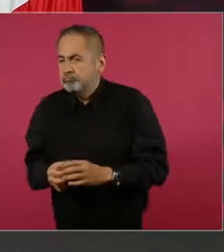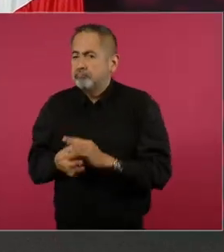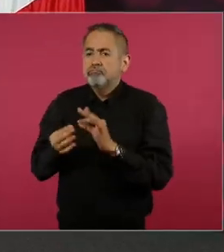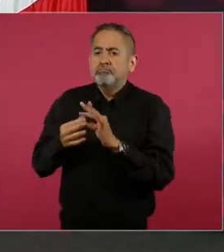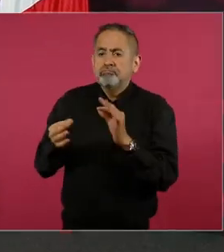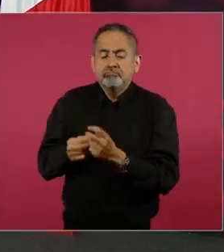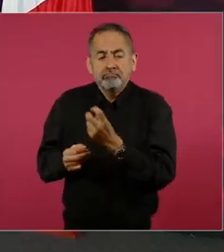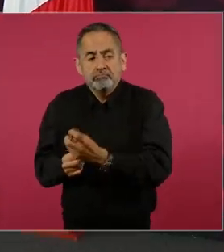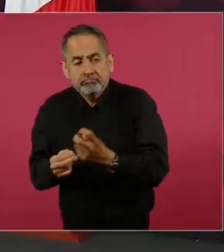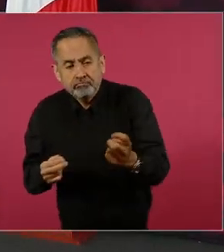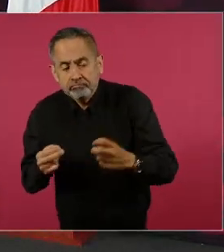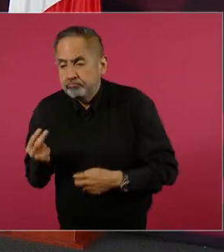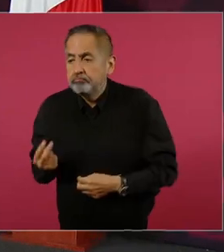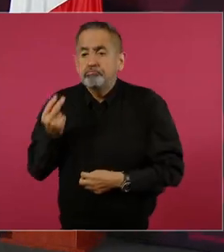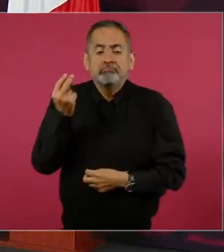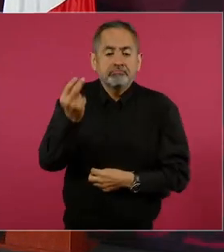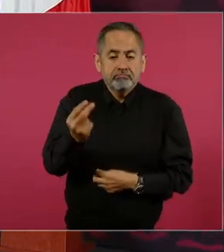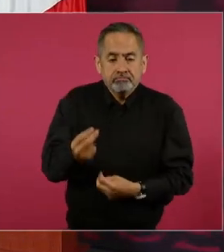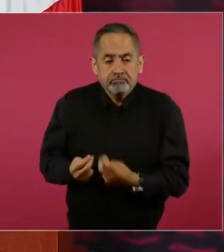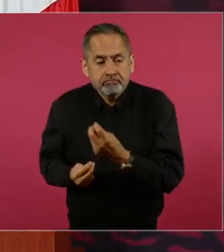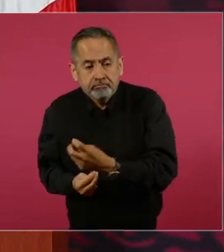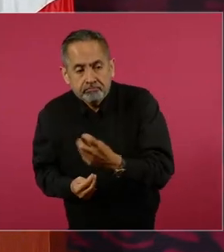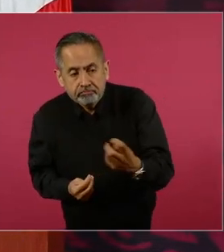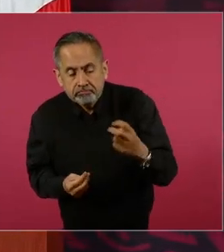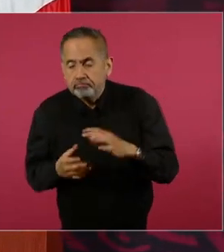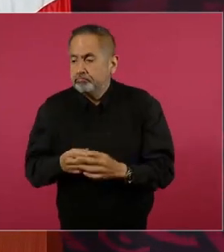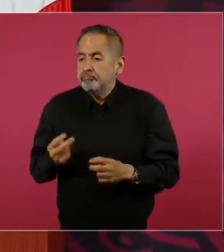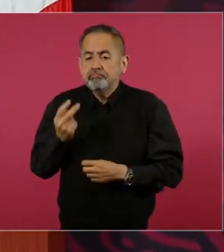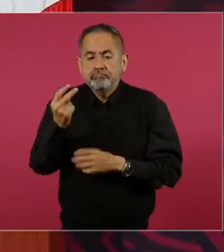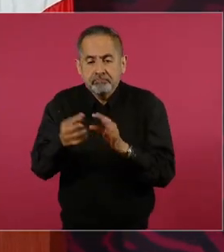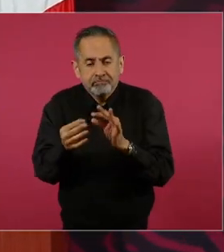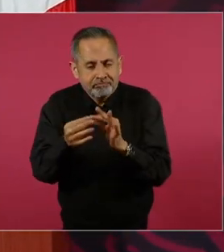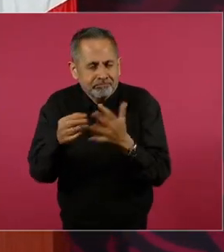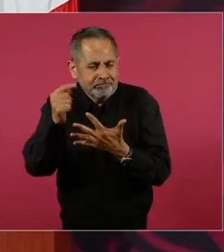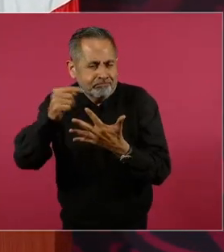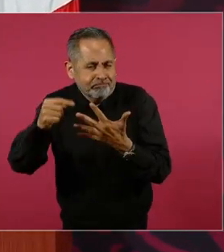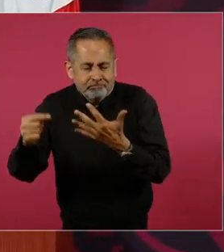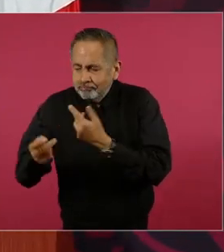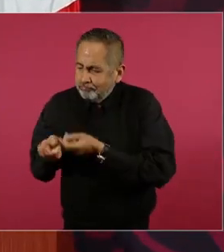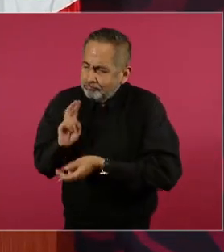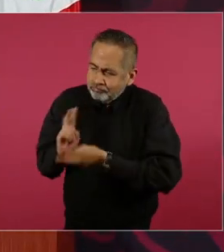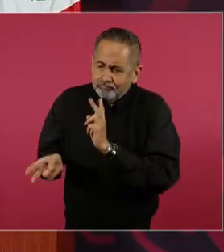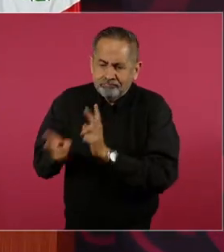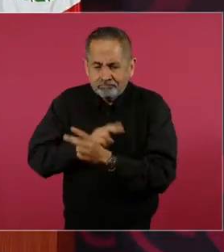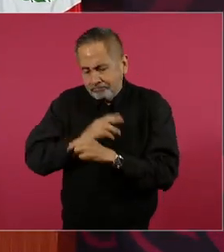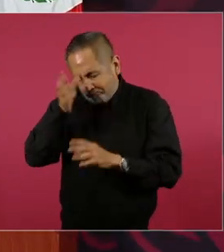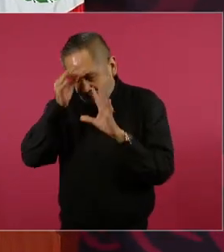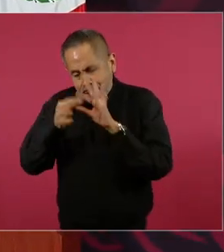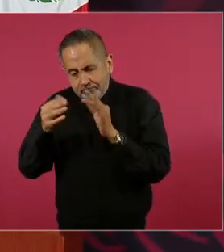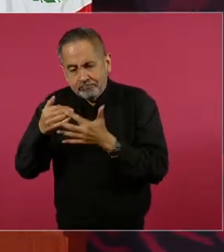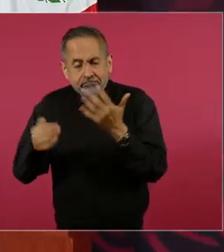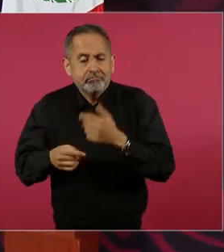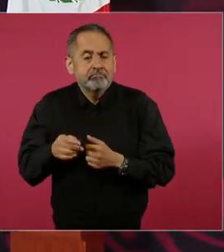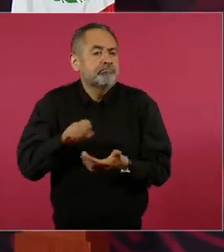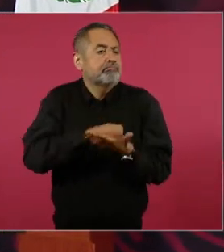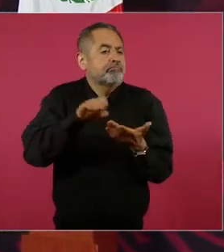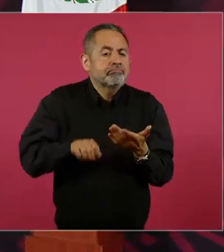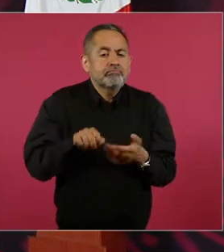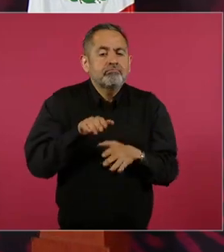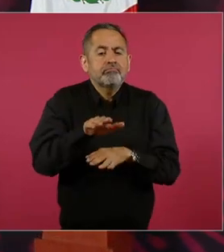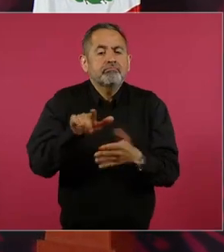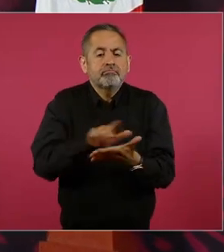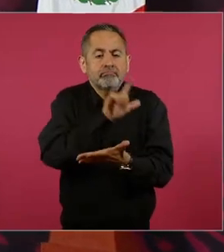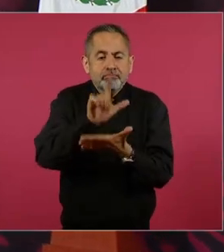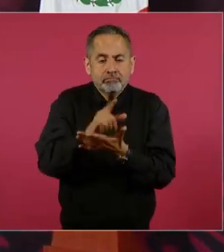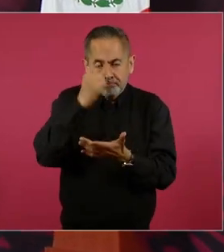de pendientes, hablamos de la ley de amnistía, hablamos de